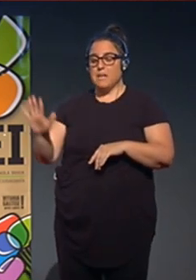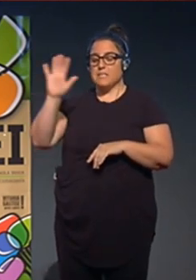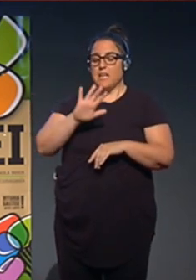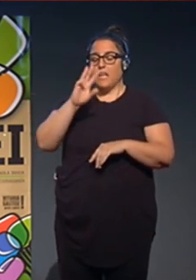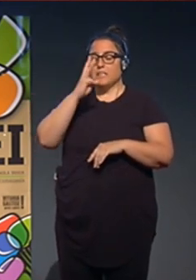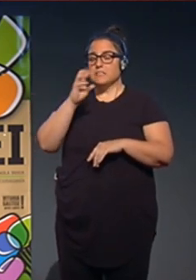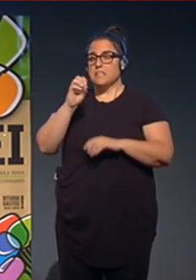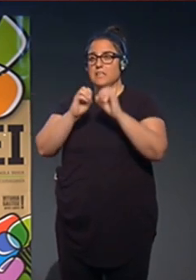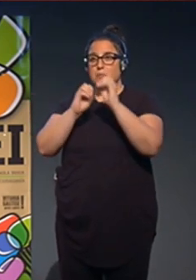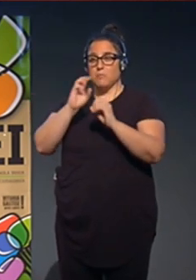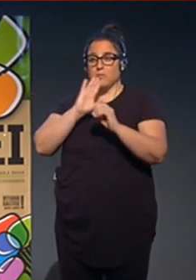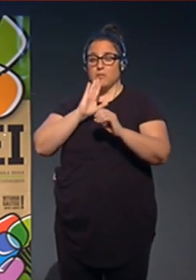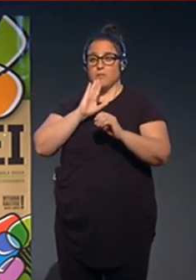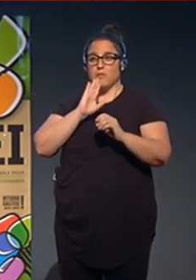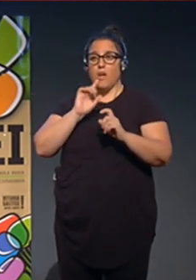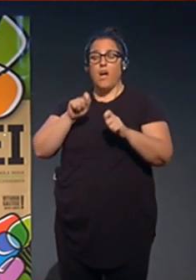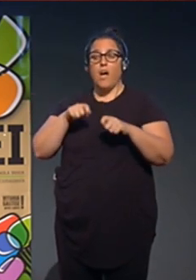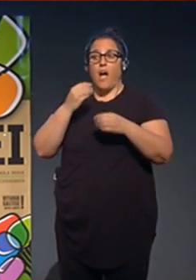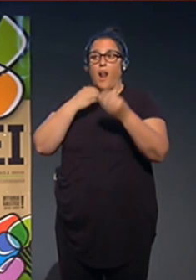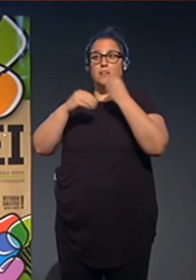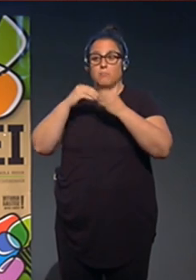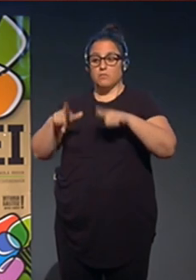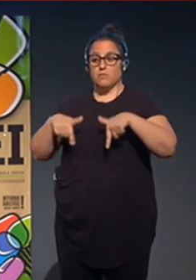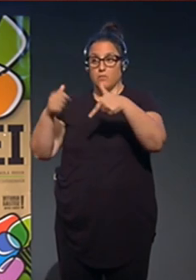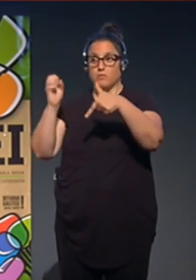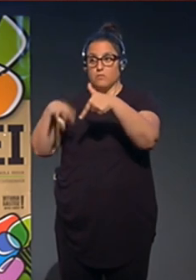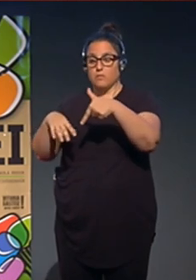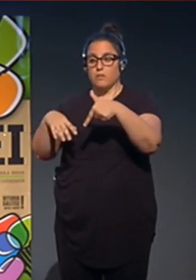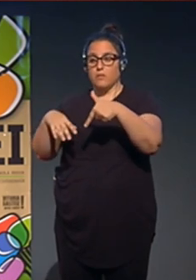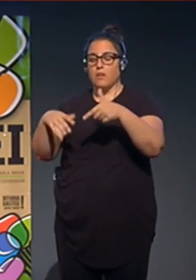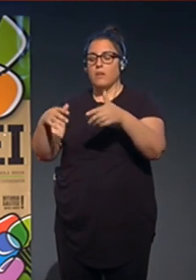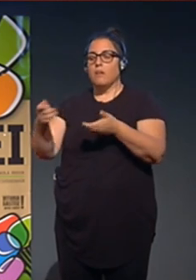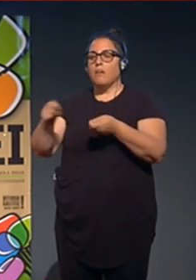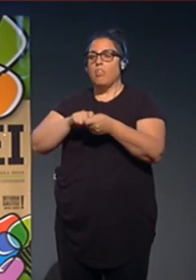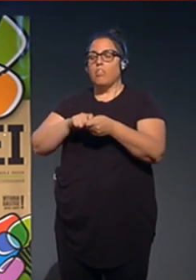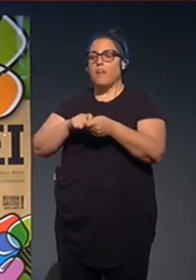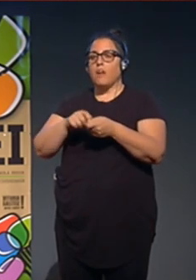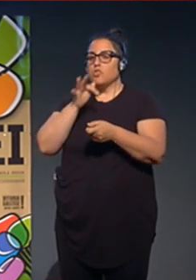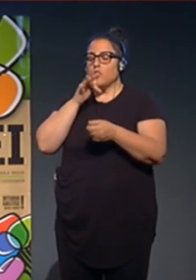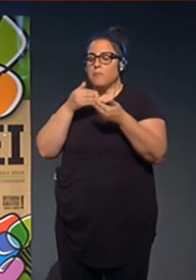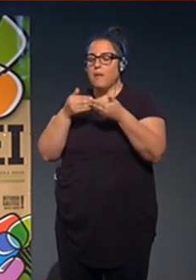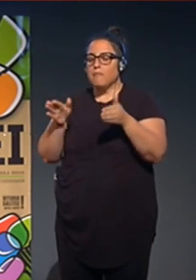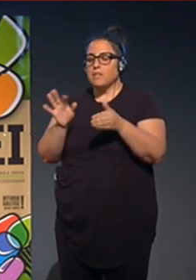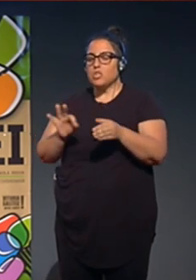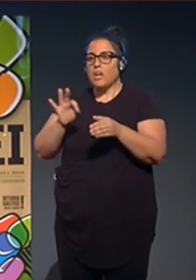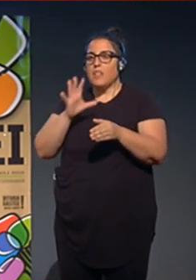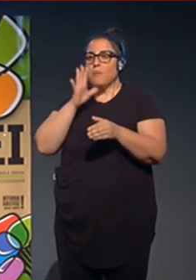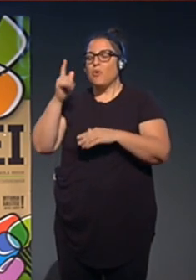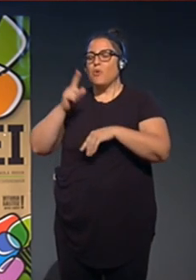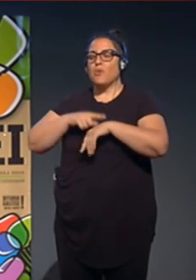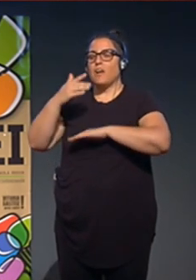esos alimentos va en envase sin abrir porque ha caducado y aquí hay una responsabilidad personal de cada uno de